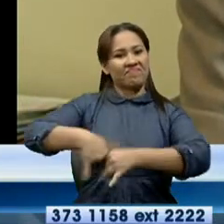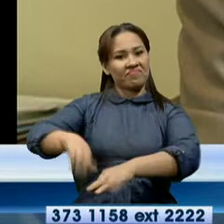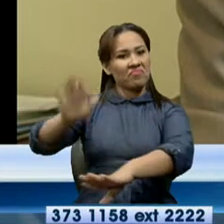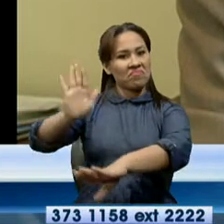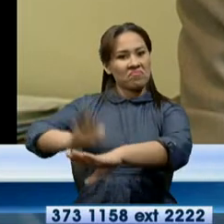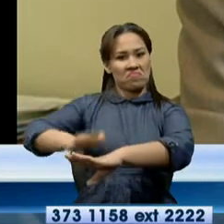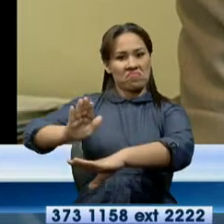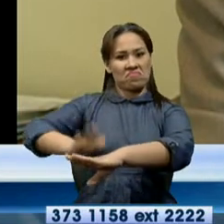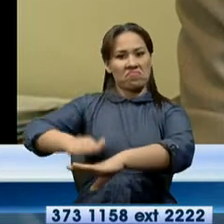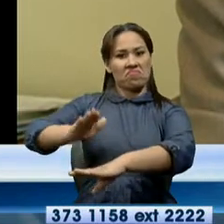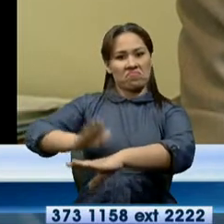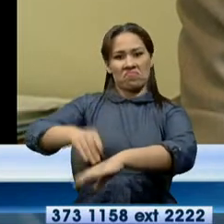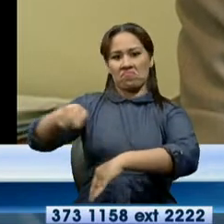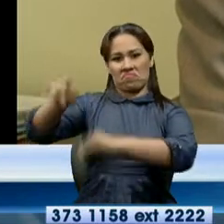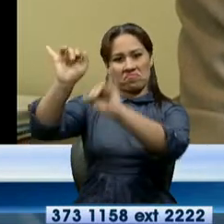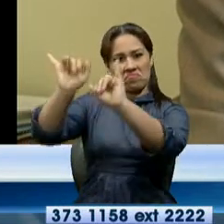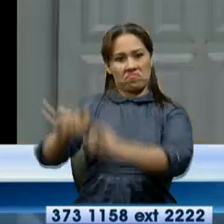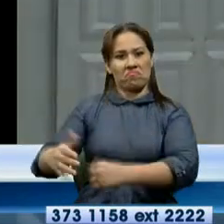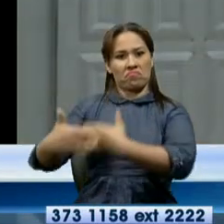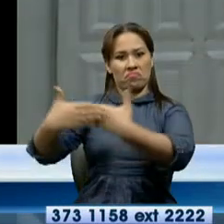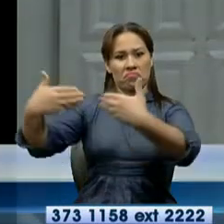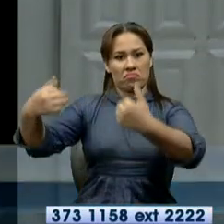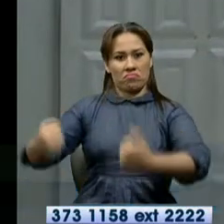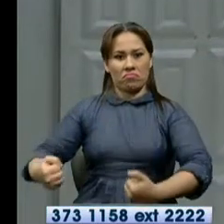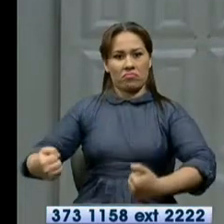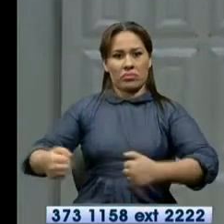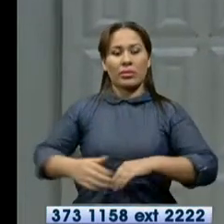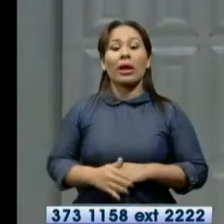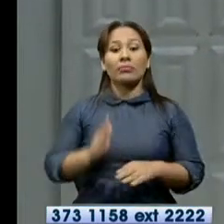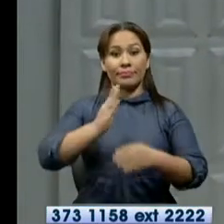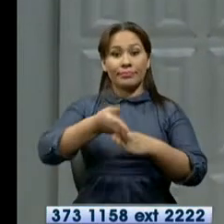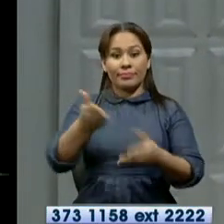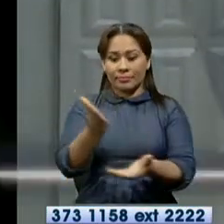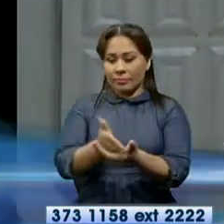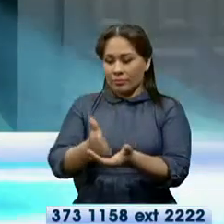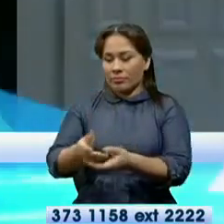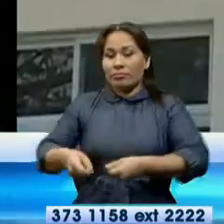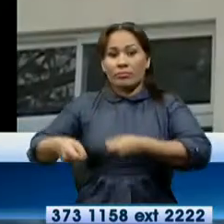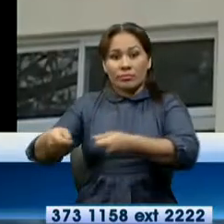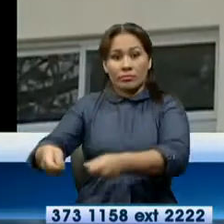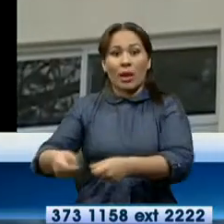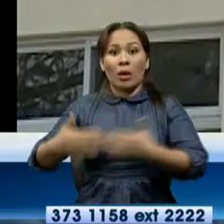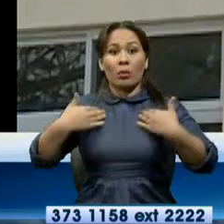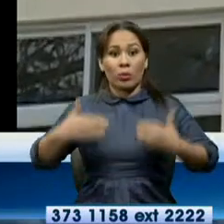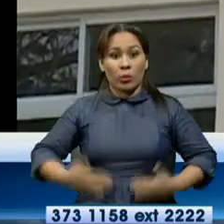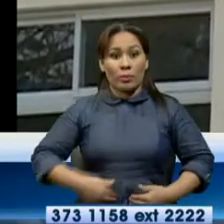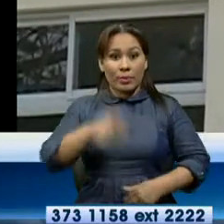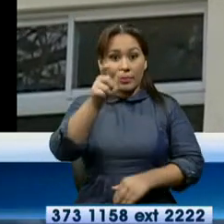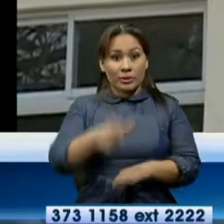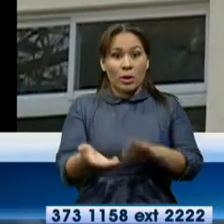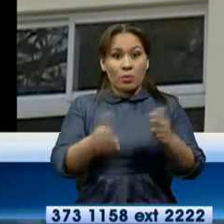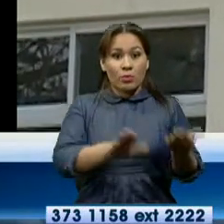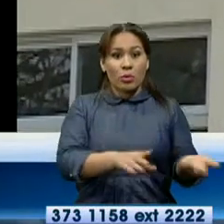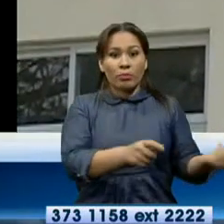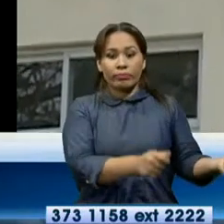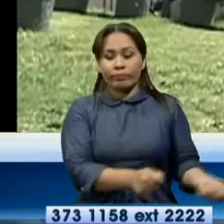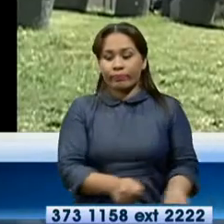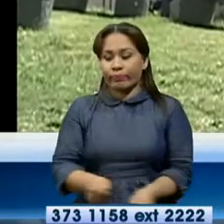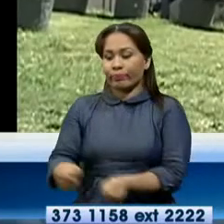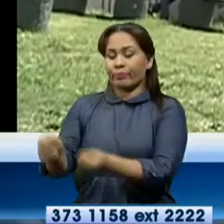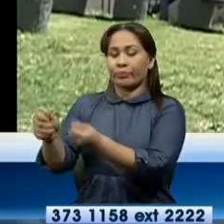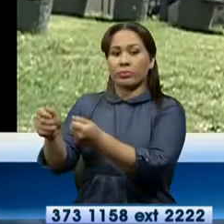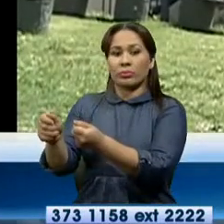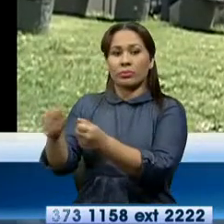eso de la responsabilidad penal. Luego de los trámites legales, el cuerpo fue retirado del Departamento Médico Legal de la